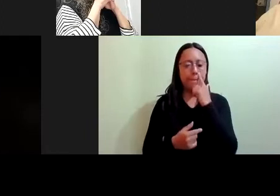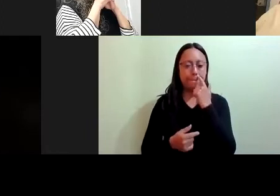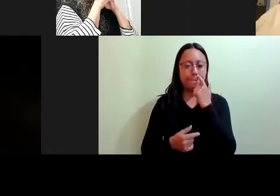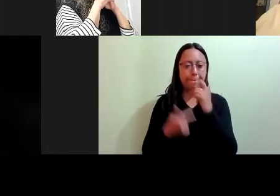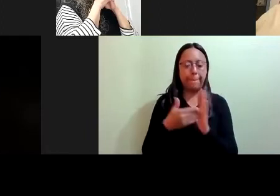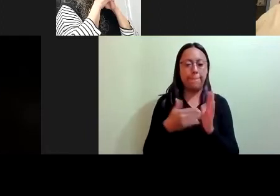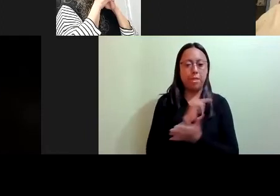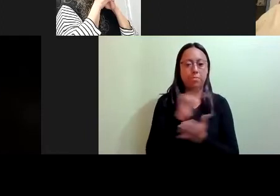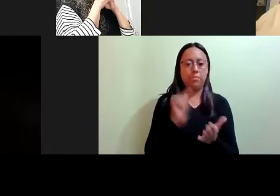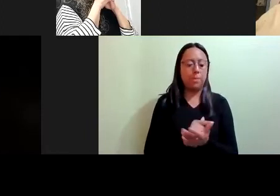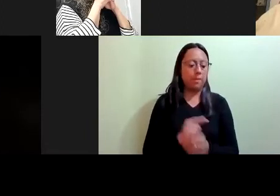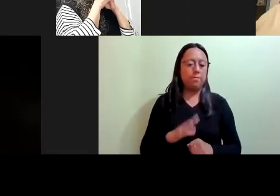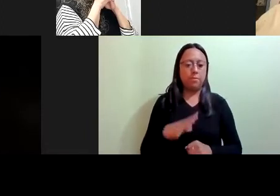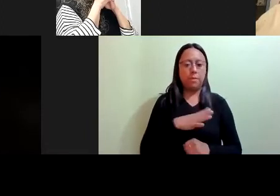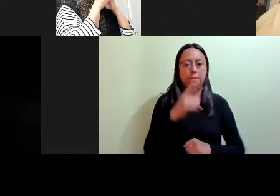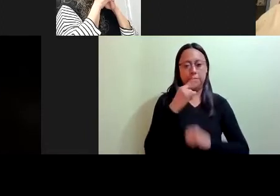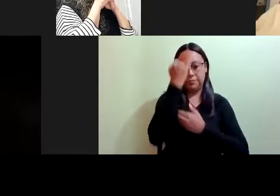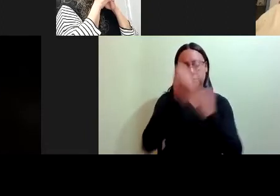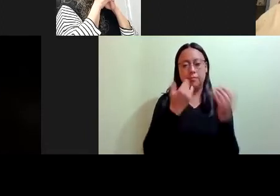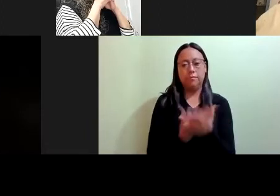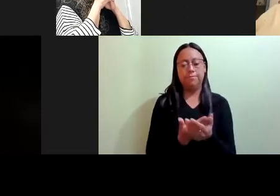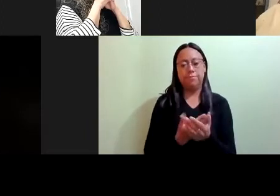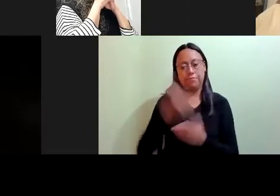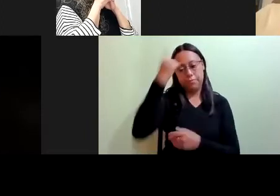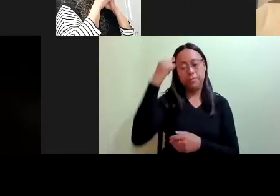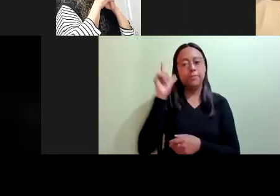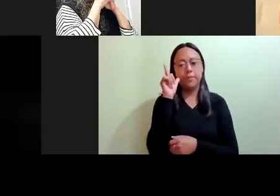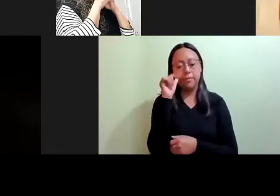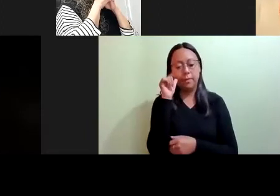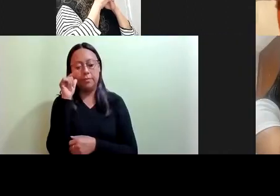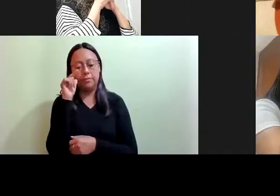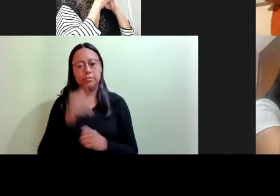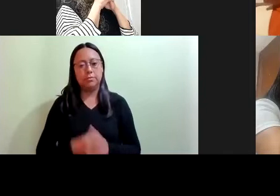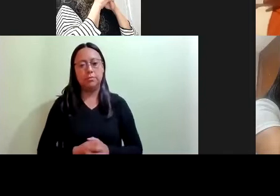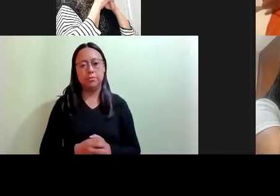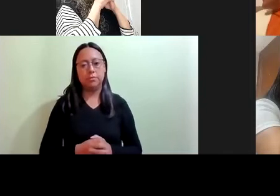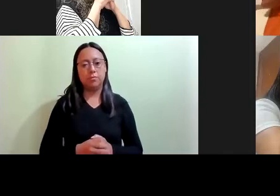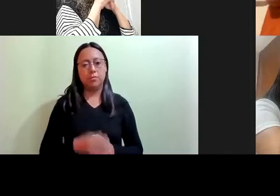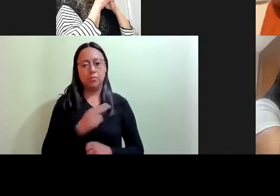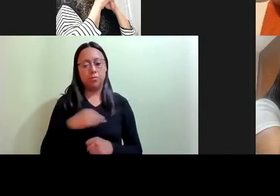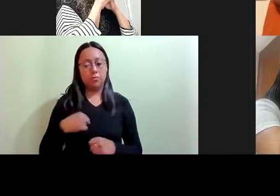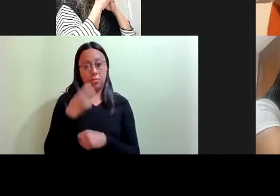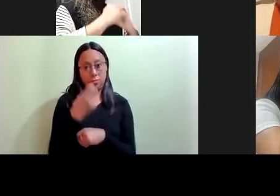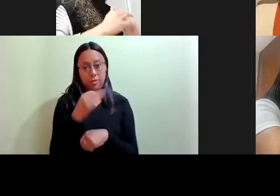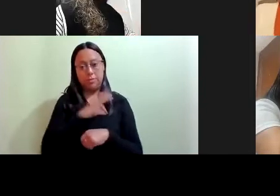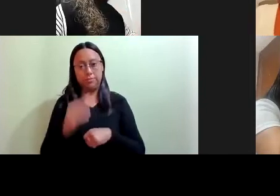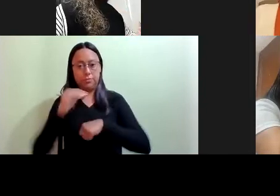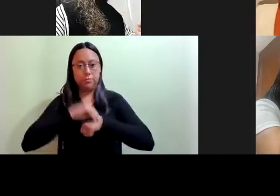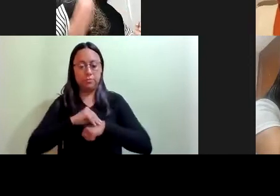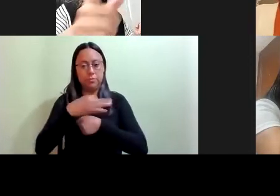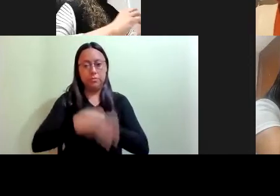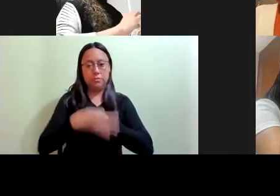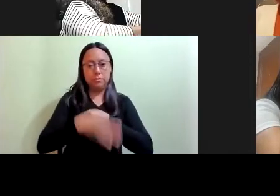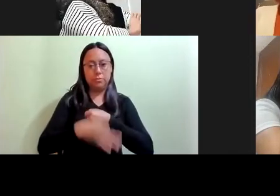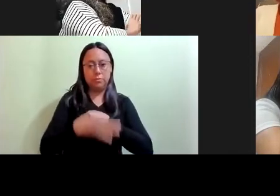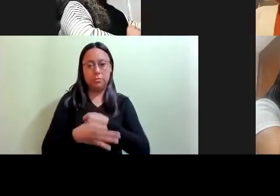una iniciativa como la que estamos dictaminando el día de mañana. No podríamos nosotros en un transitorio poner las